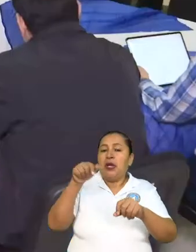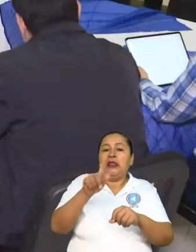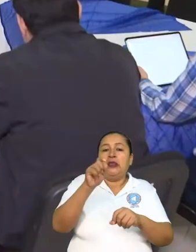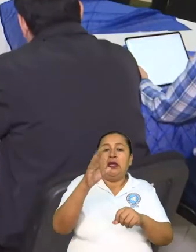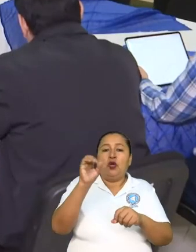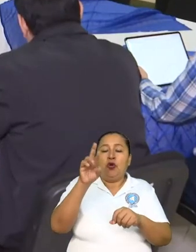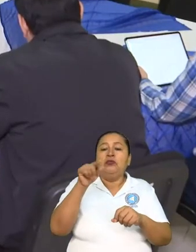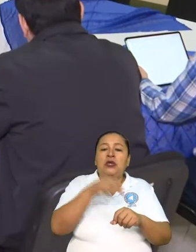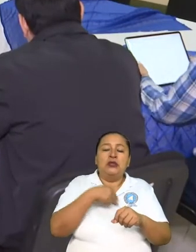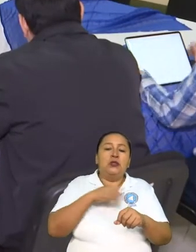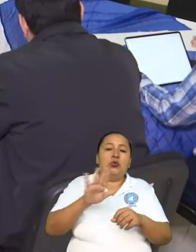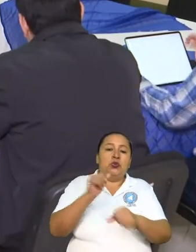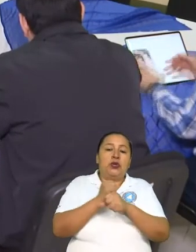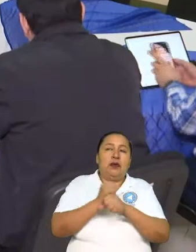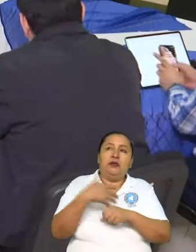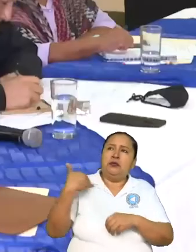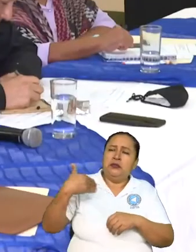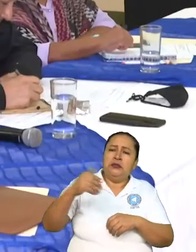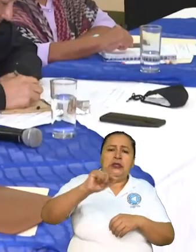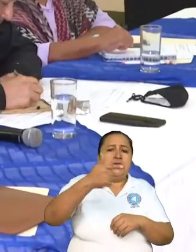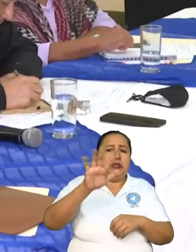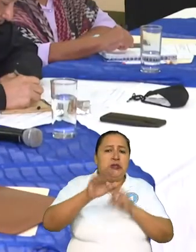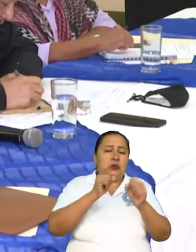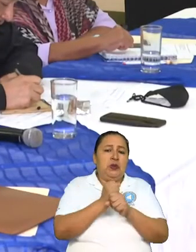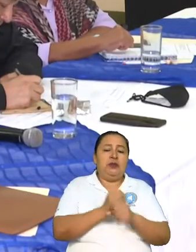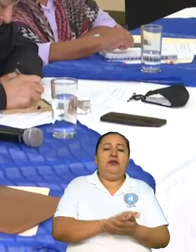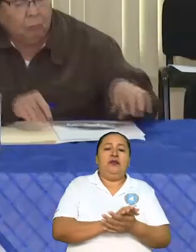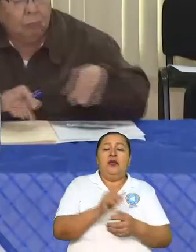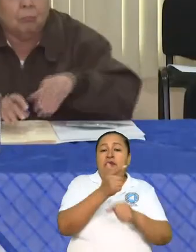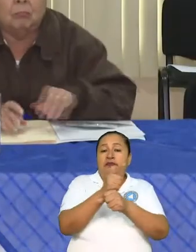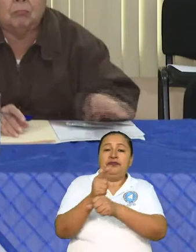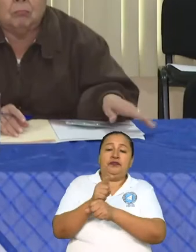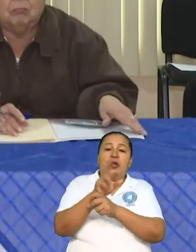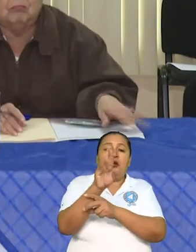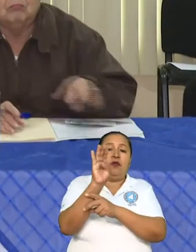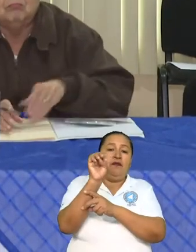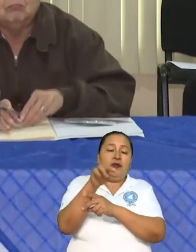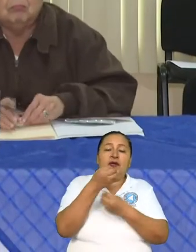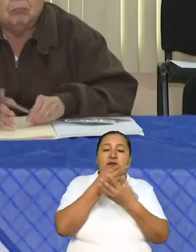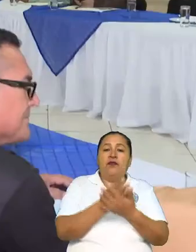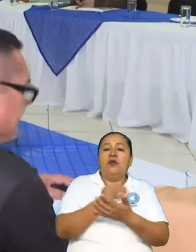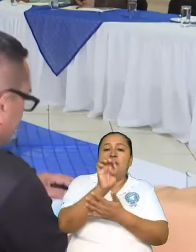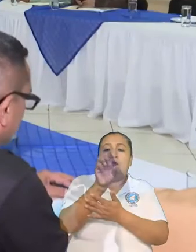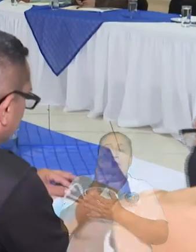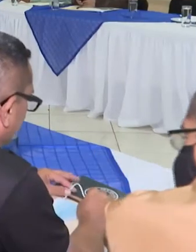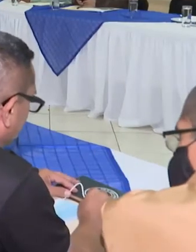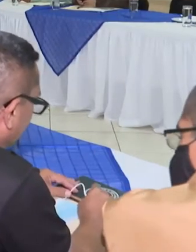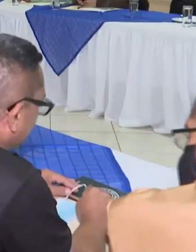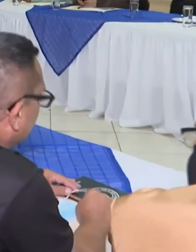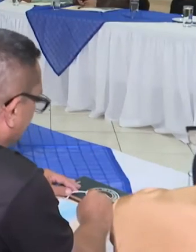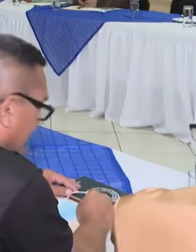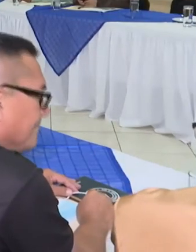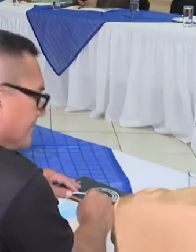quienes desarrollan sus labores desde hace más de 75 años. Con cámara de Rubén Castro, para el canal parlamentario les